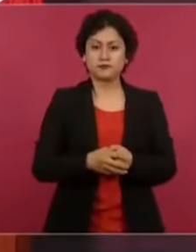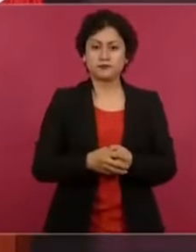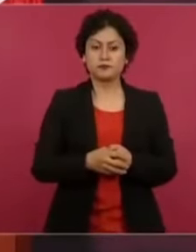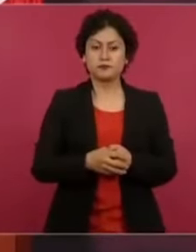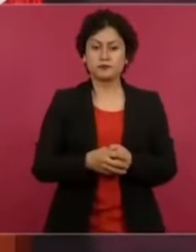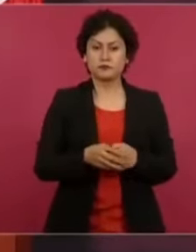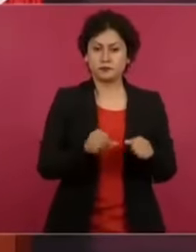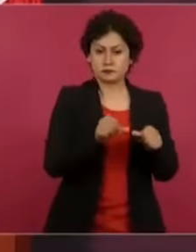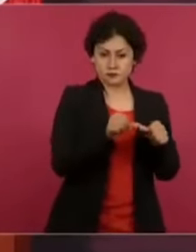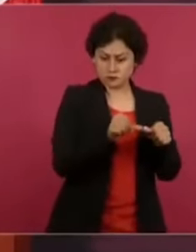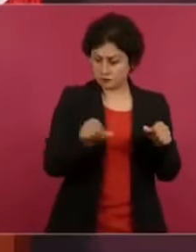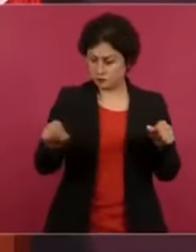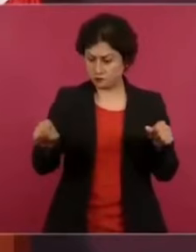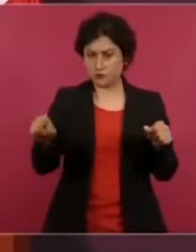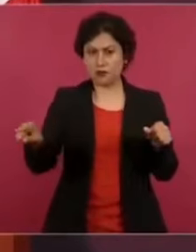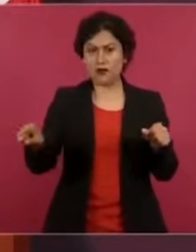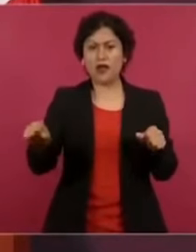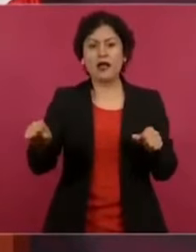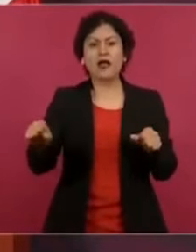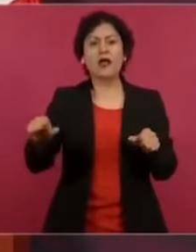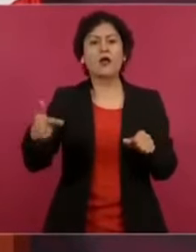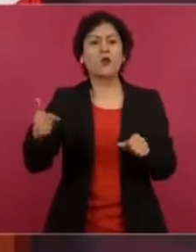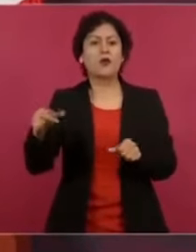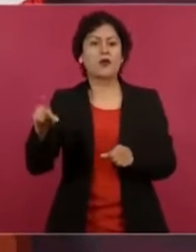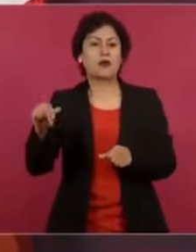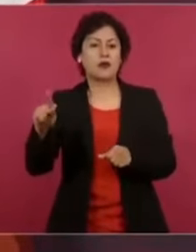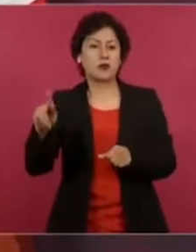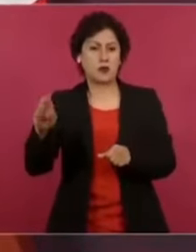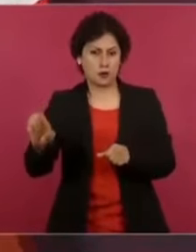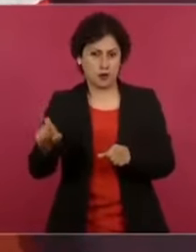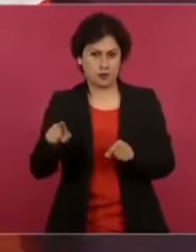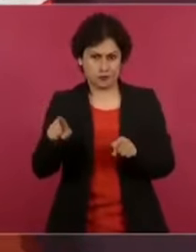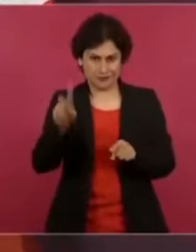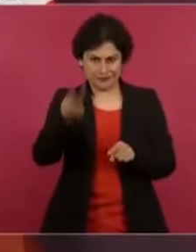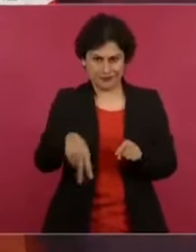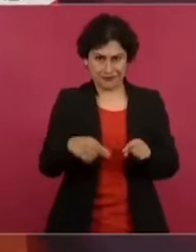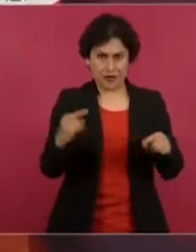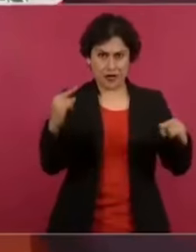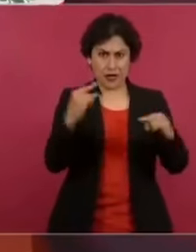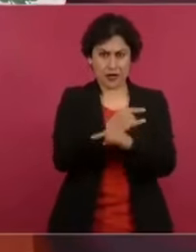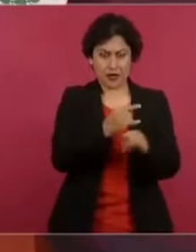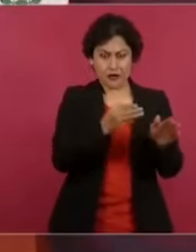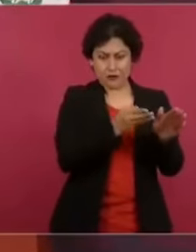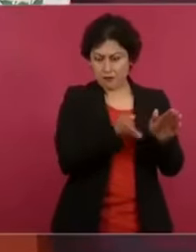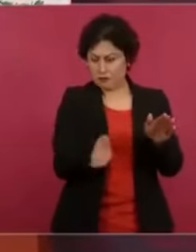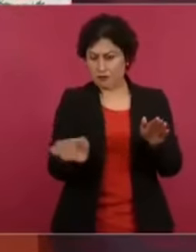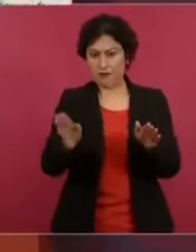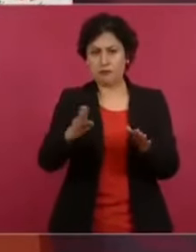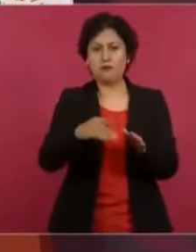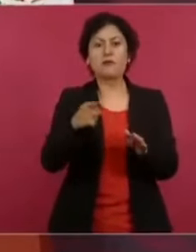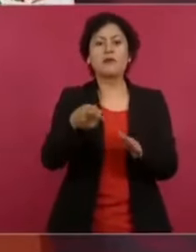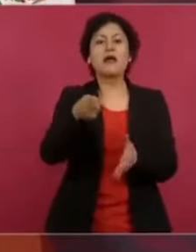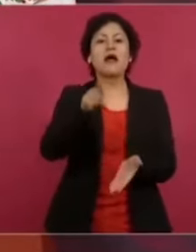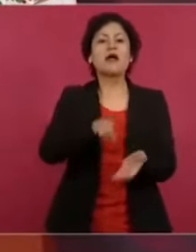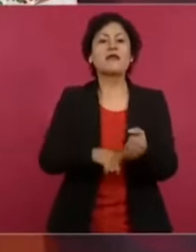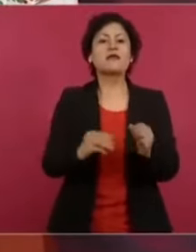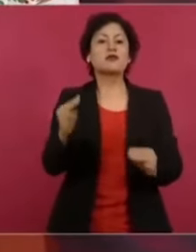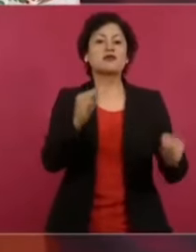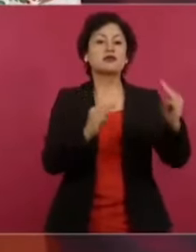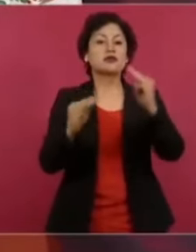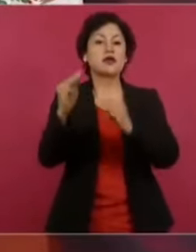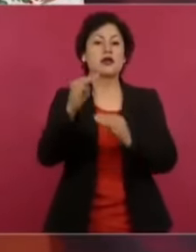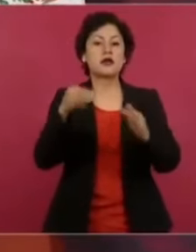a Guadalupe y Calvo Chihuahua es un camino que atraviesa la Sierra